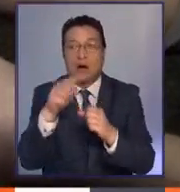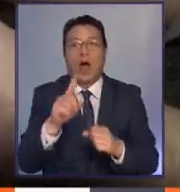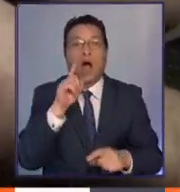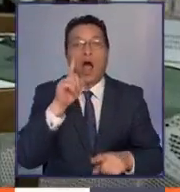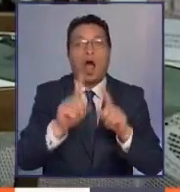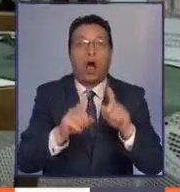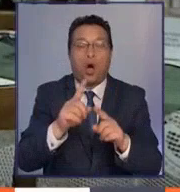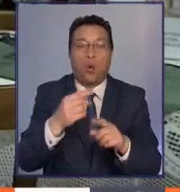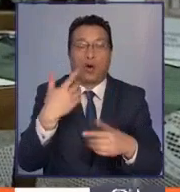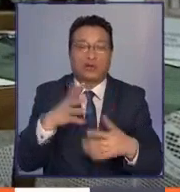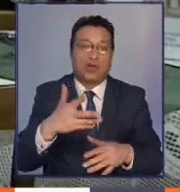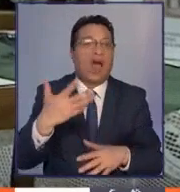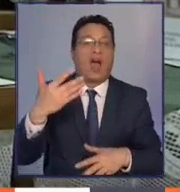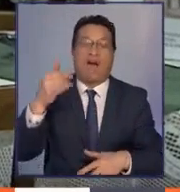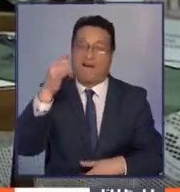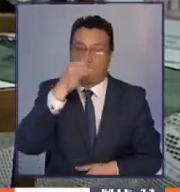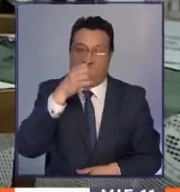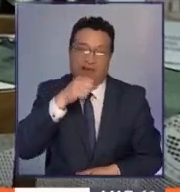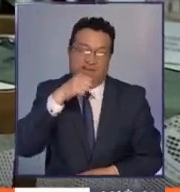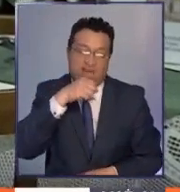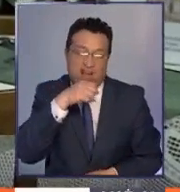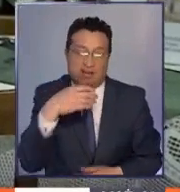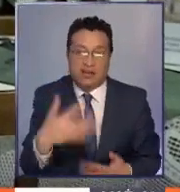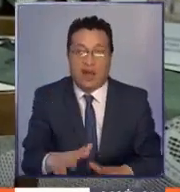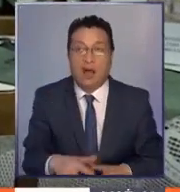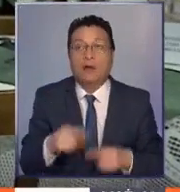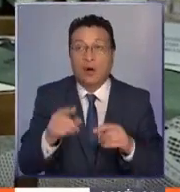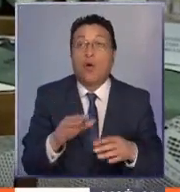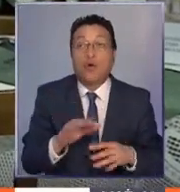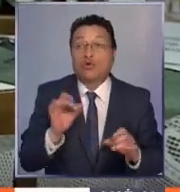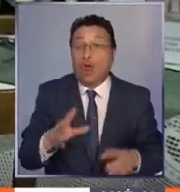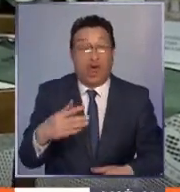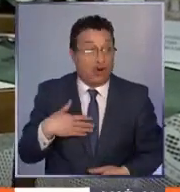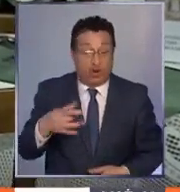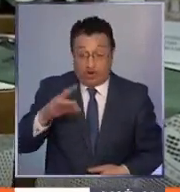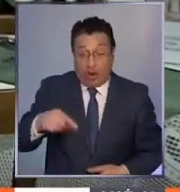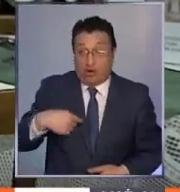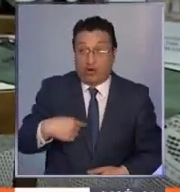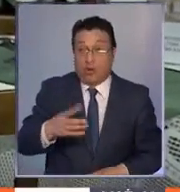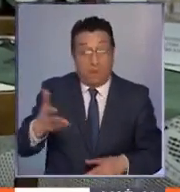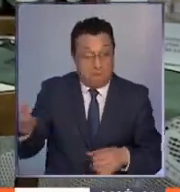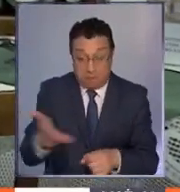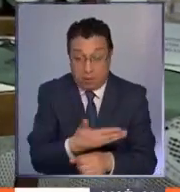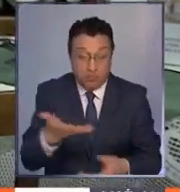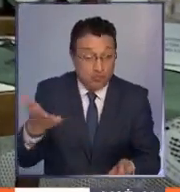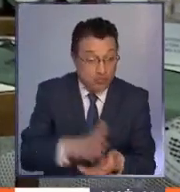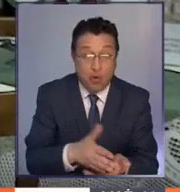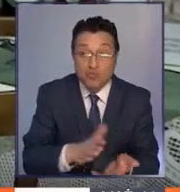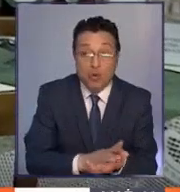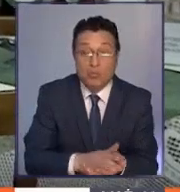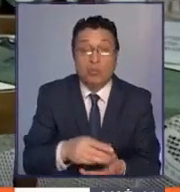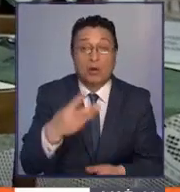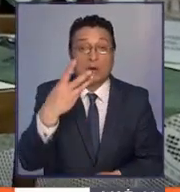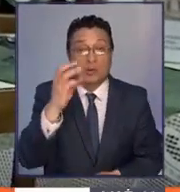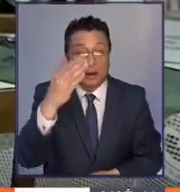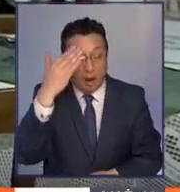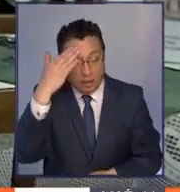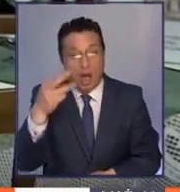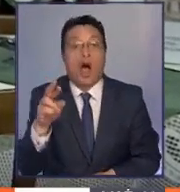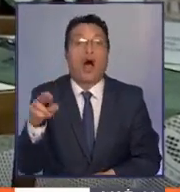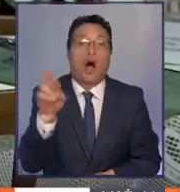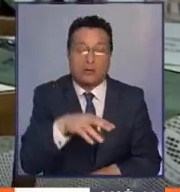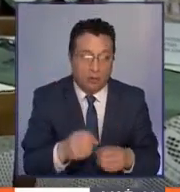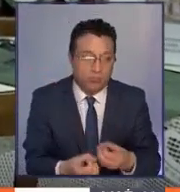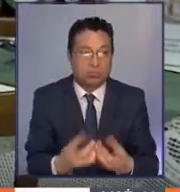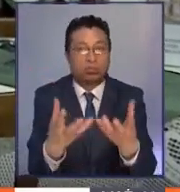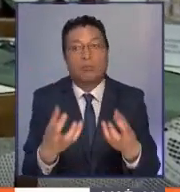vencidos. Pero no damos abastos, eso en todas partes. Tú las liquidas, pasan 30 días, vuelven a salir y hay que